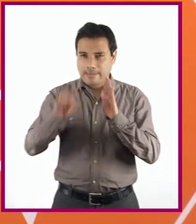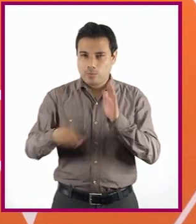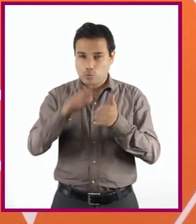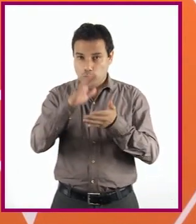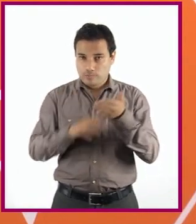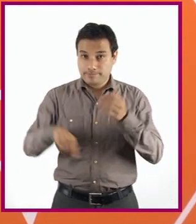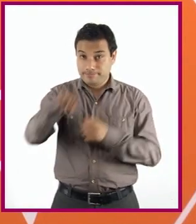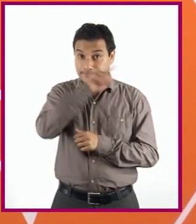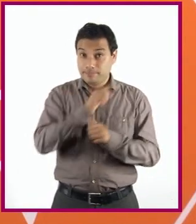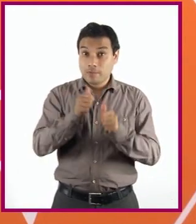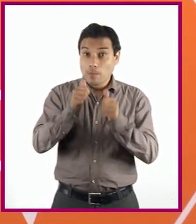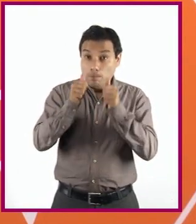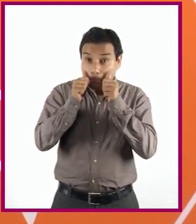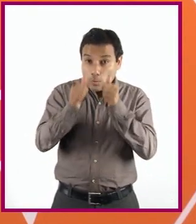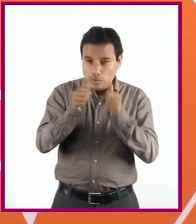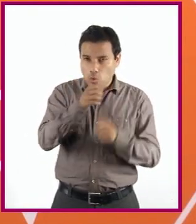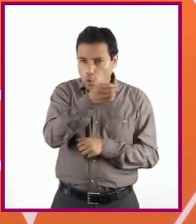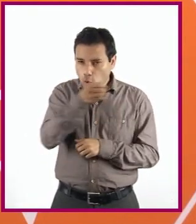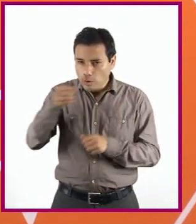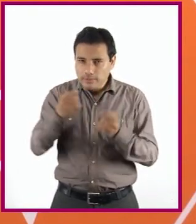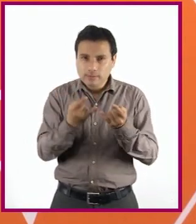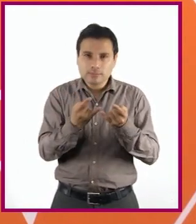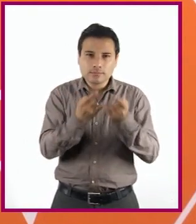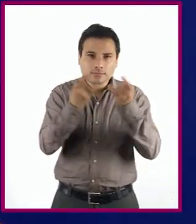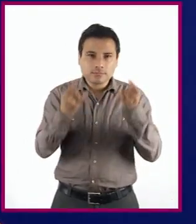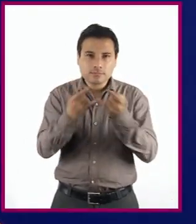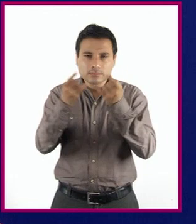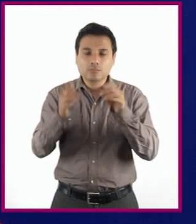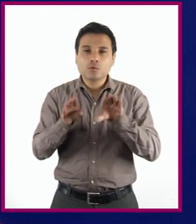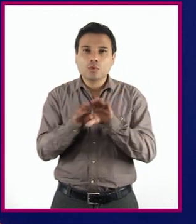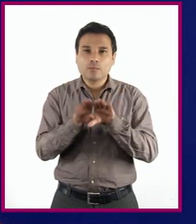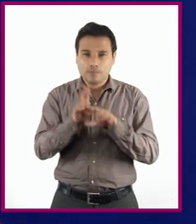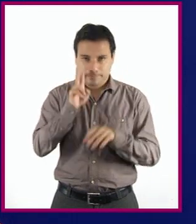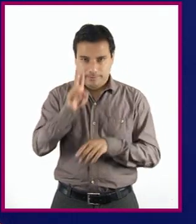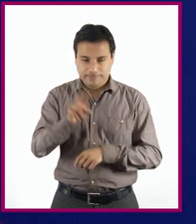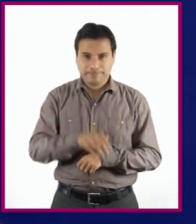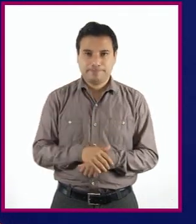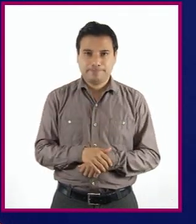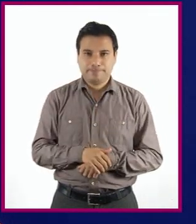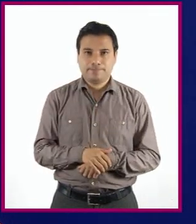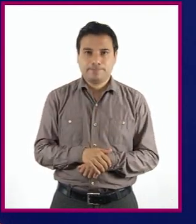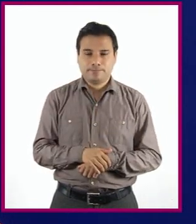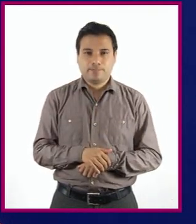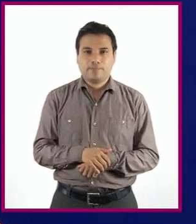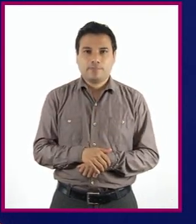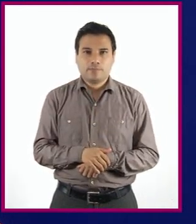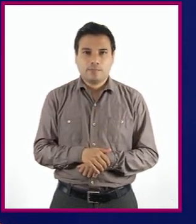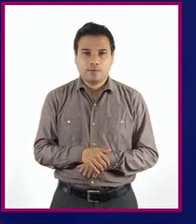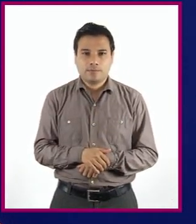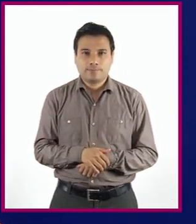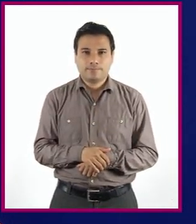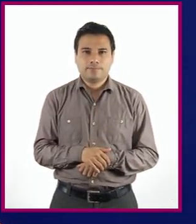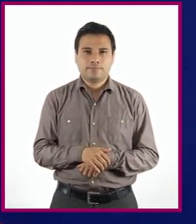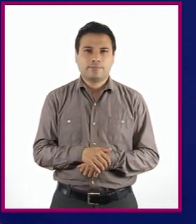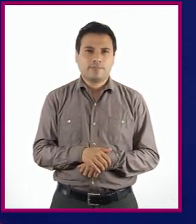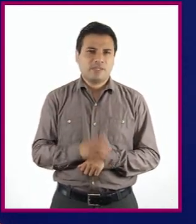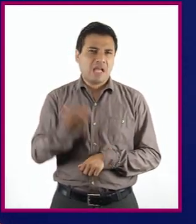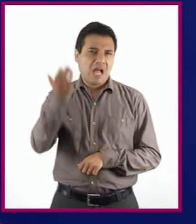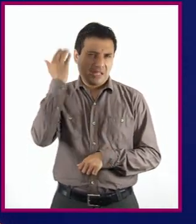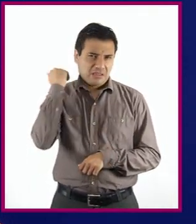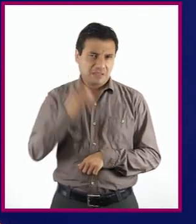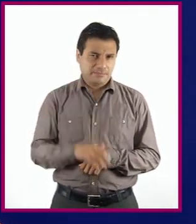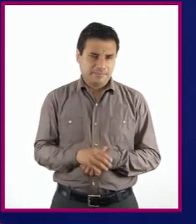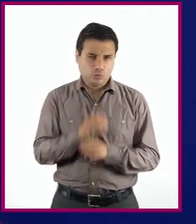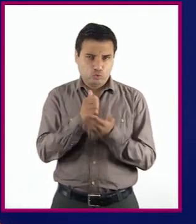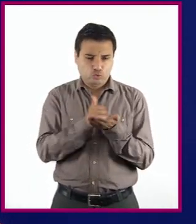atención en la cronología del relato. Entre los muchos testigos históricos de aquel día en Bogotá,